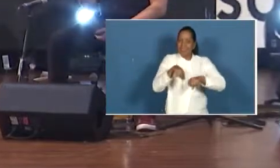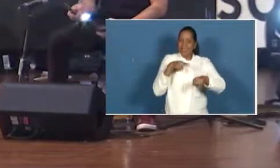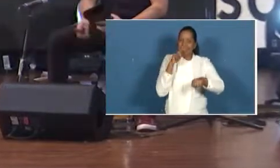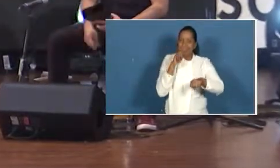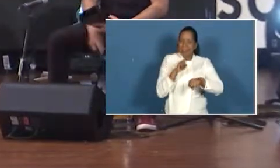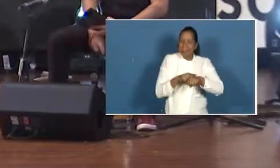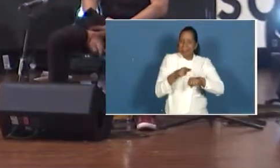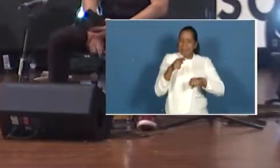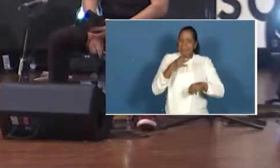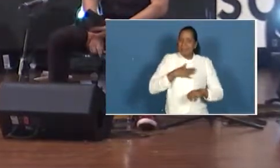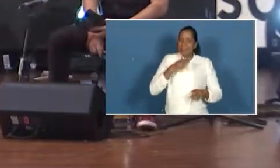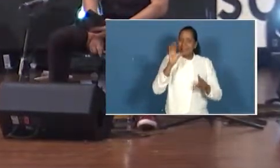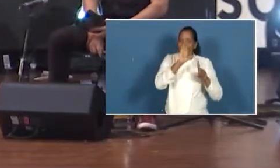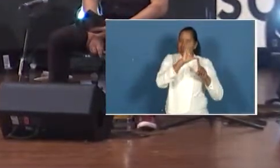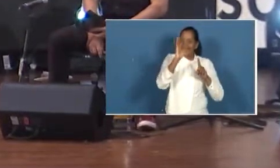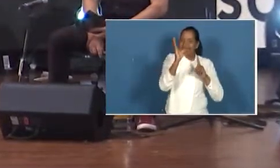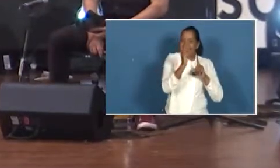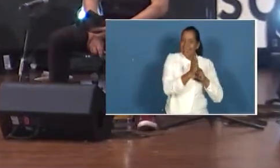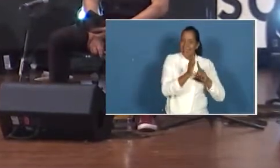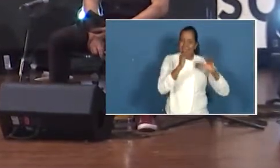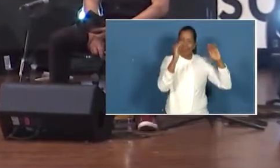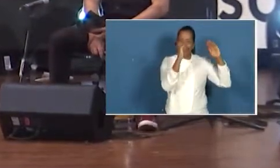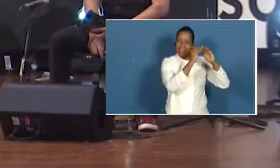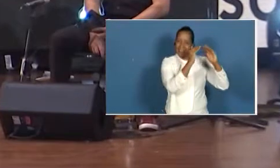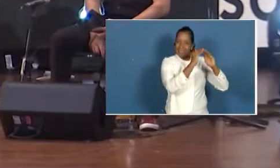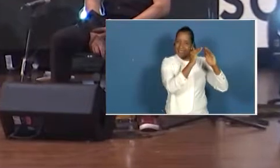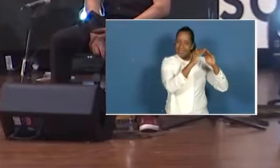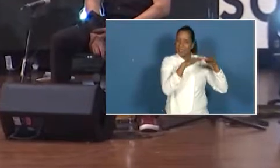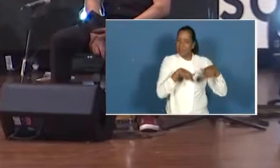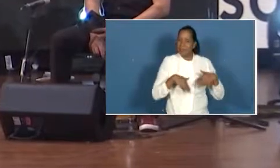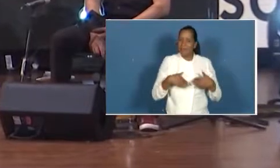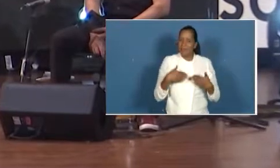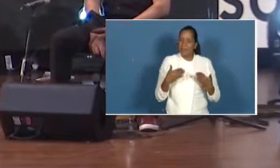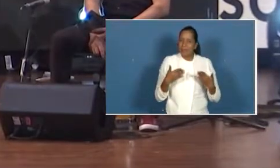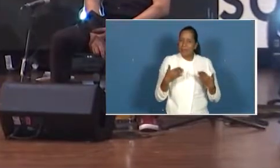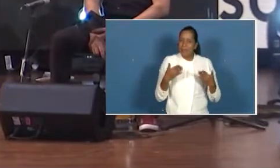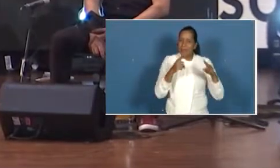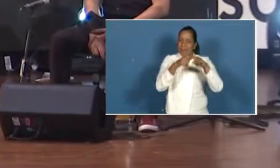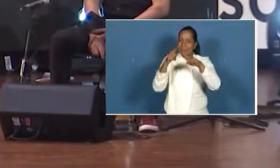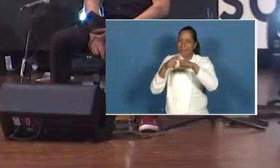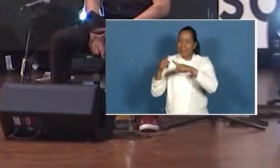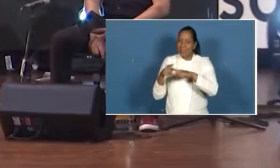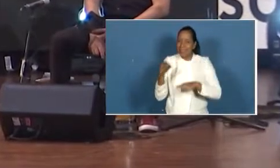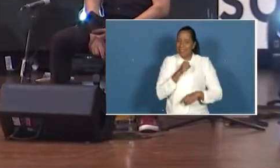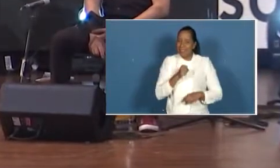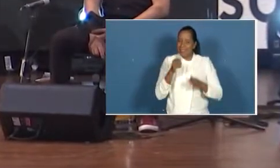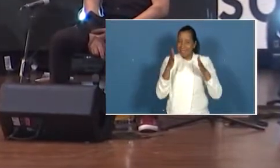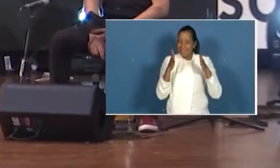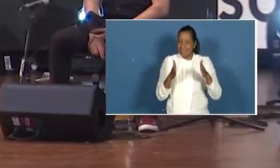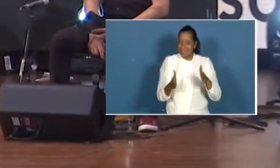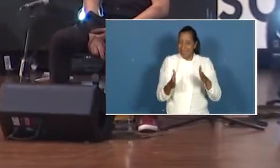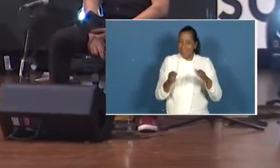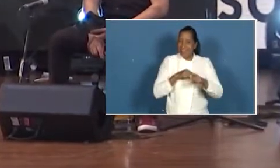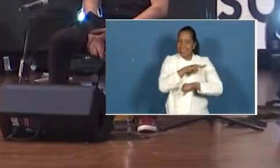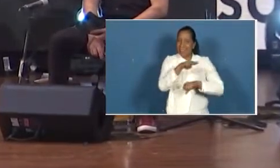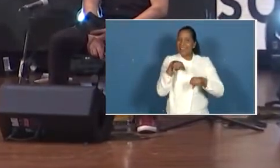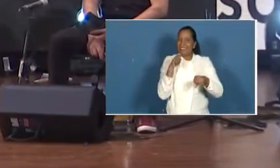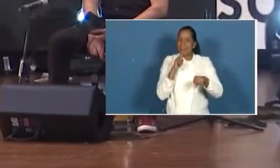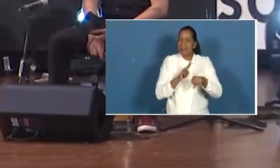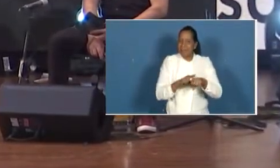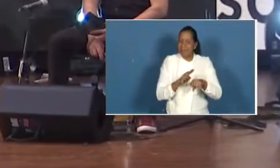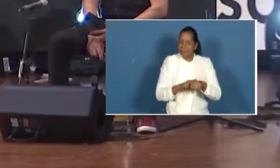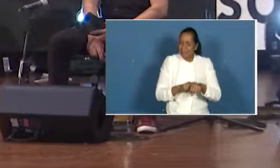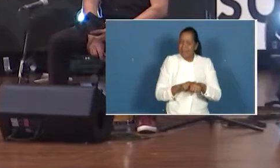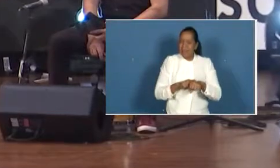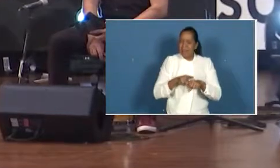Cultura en Casa han hecho un esfuerzo inmenso para tener un sinnúmero de artistas nacionales de muy buena